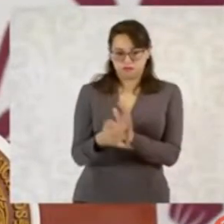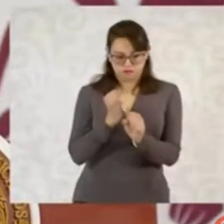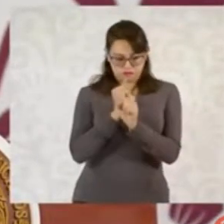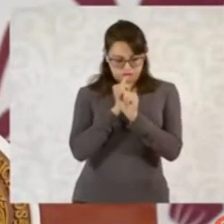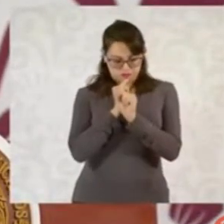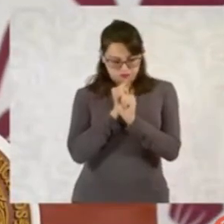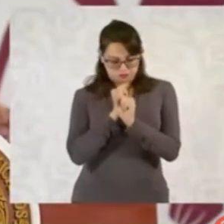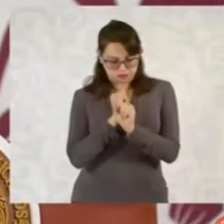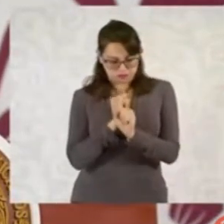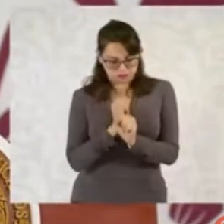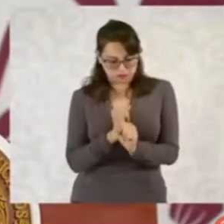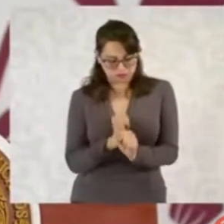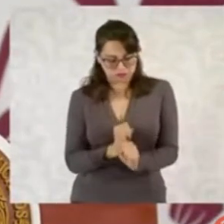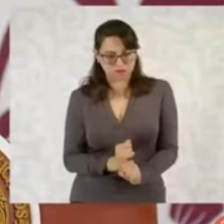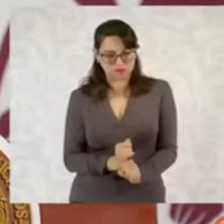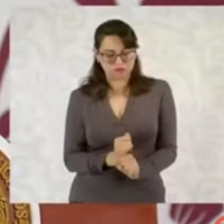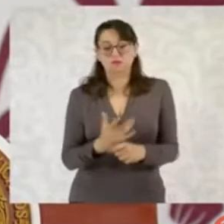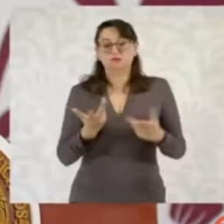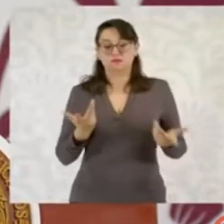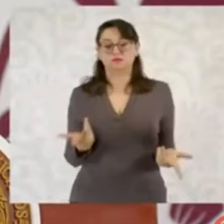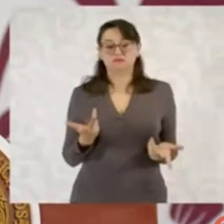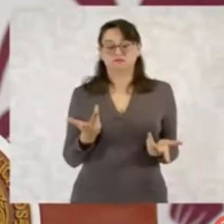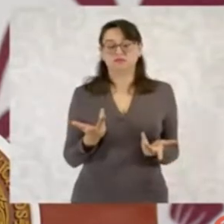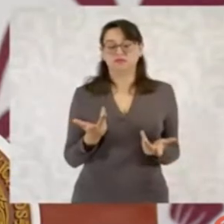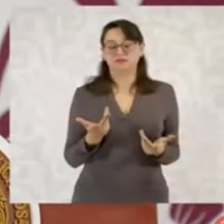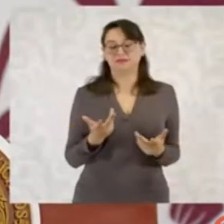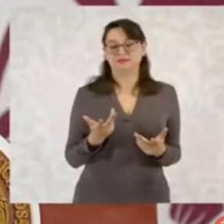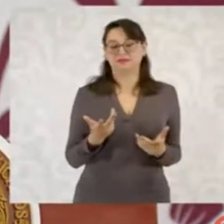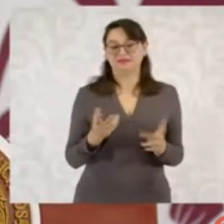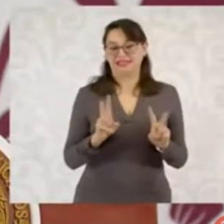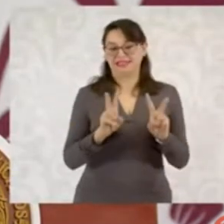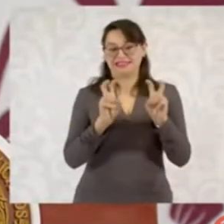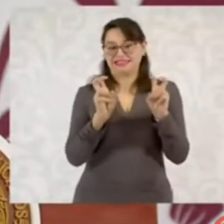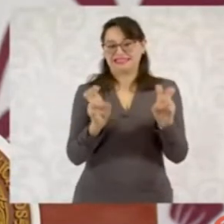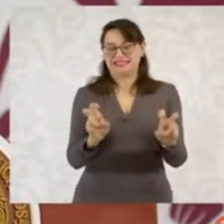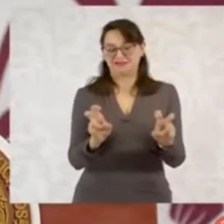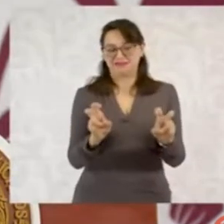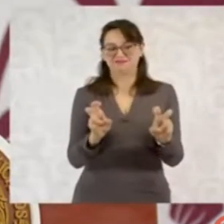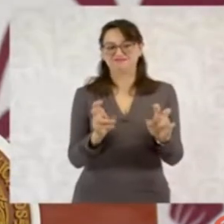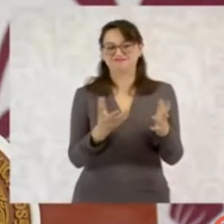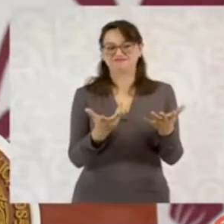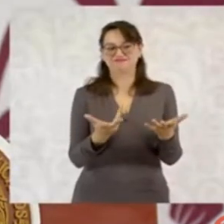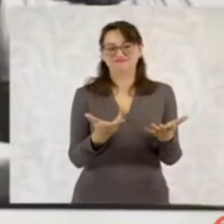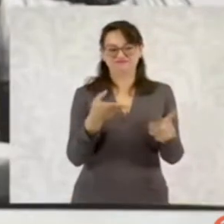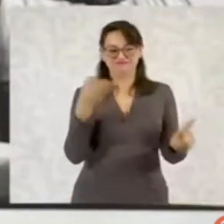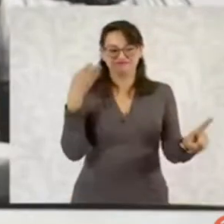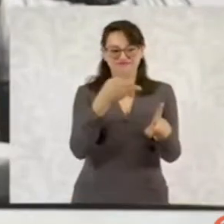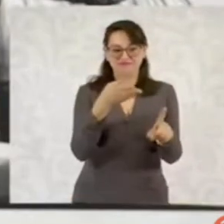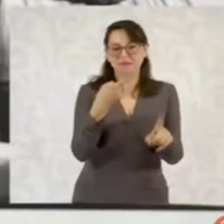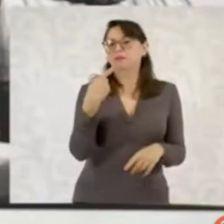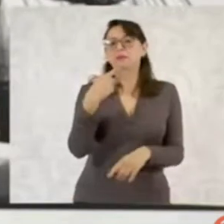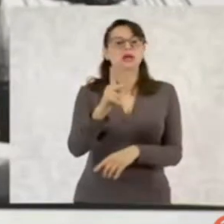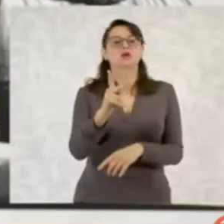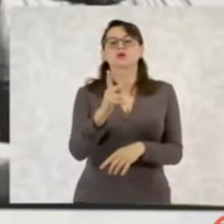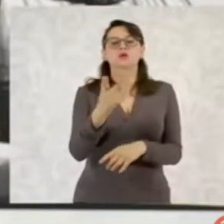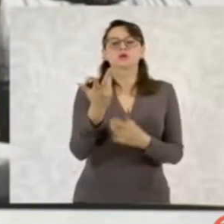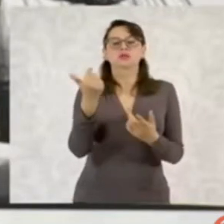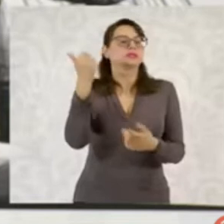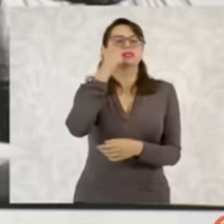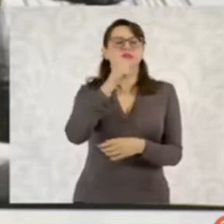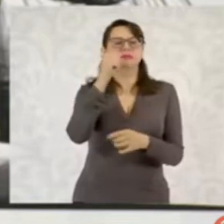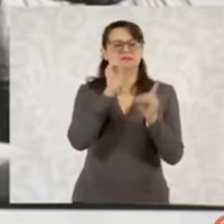realizó en particular para este caso, pero que se realiza normalmente cuando